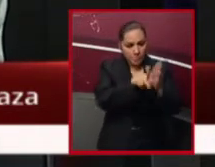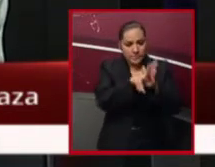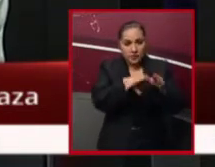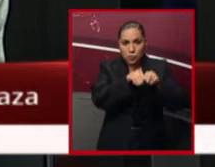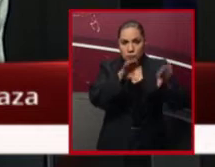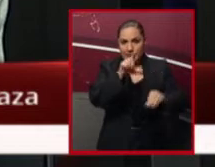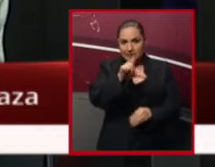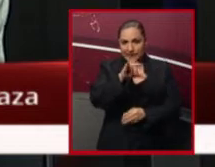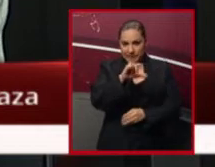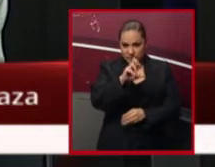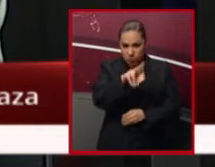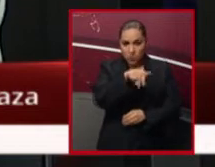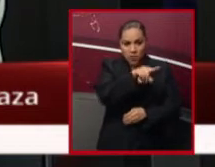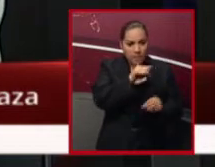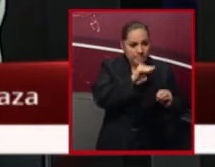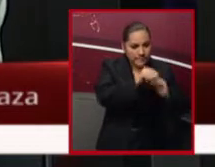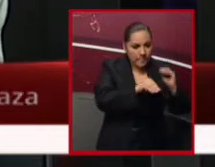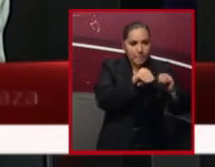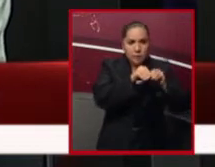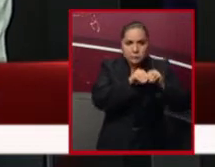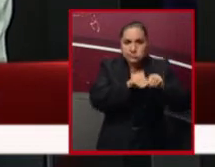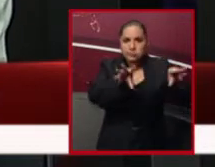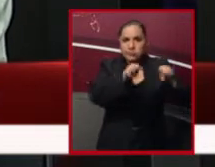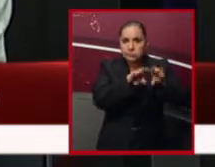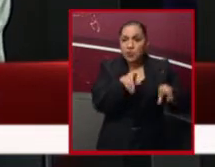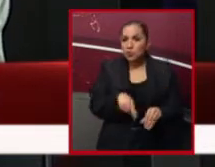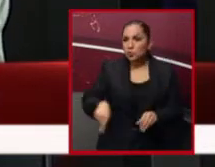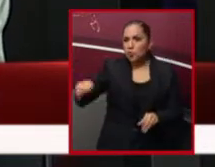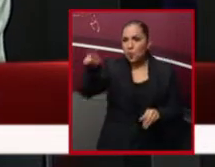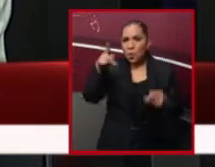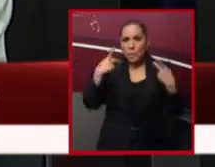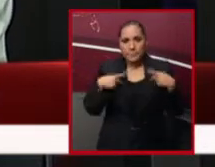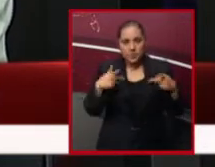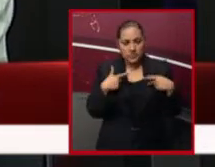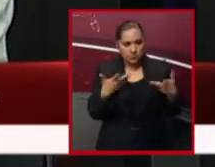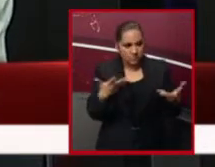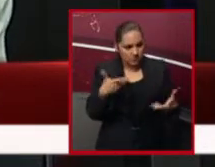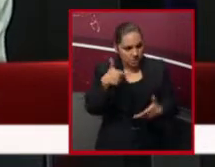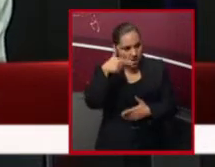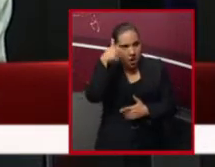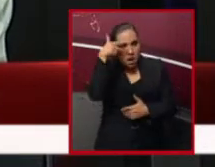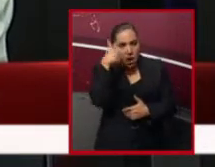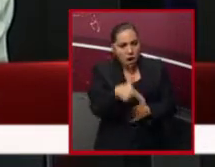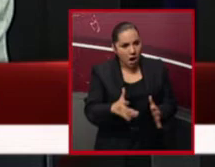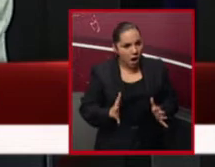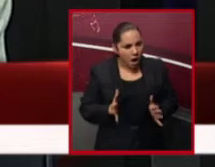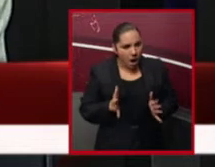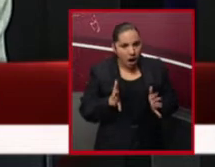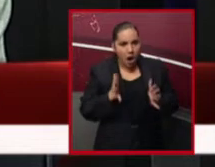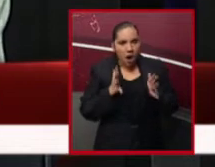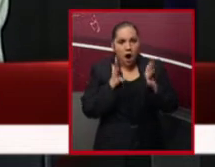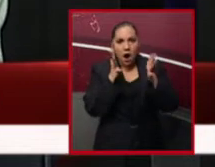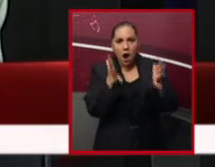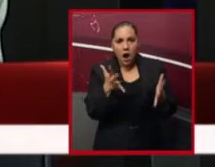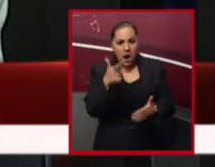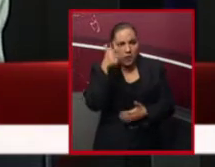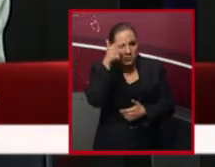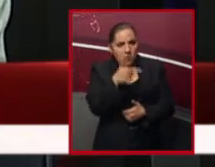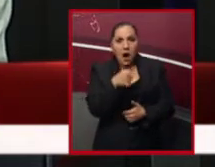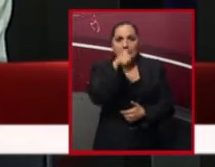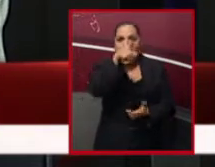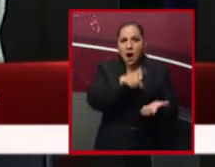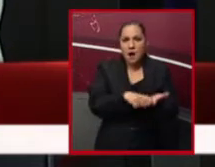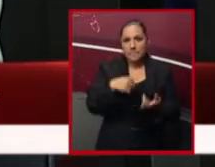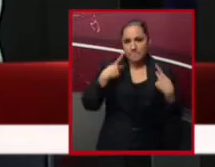la sociedad por los datos que daba de los abusos y de los crímenes ocultos de los